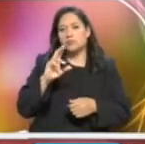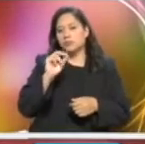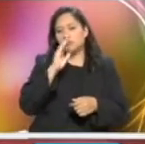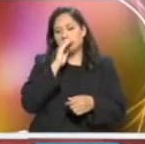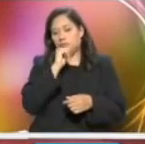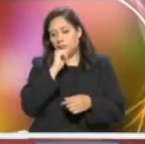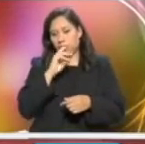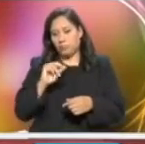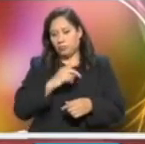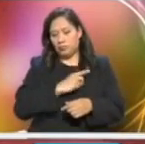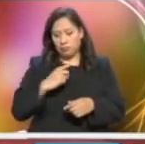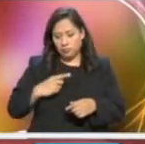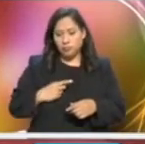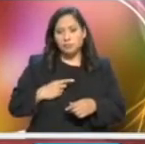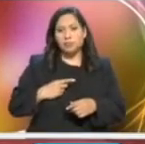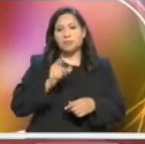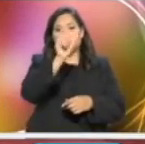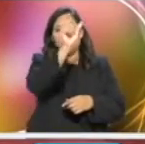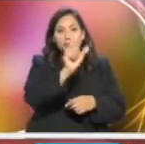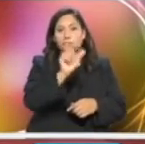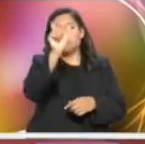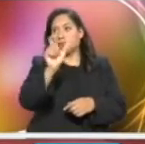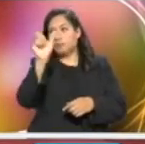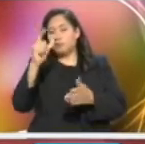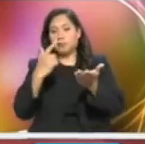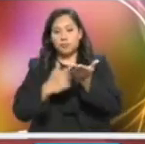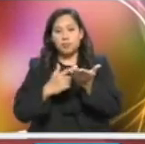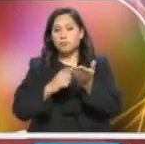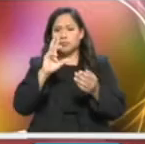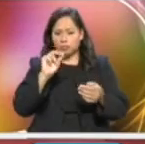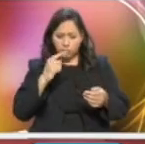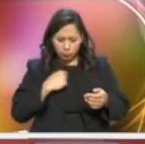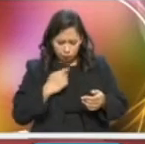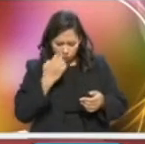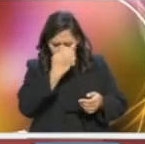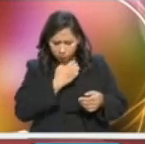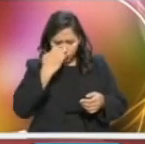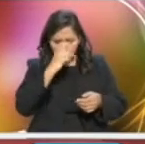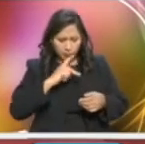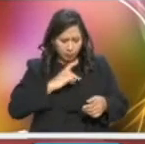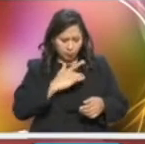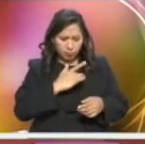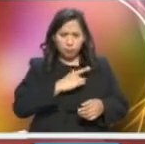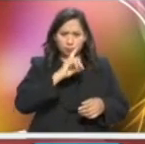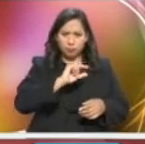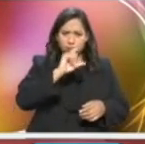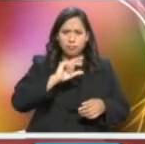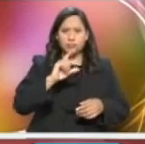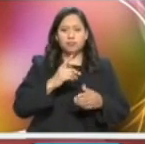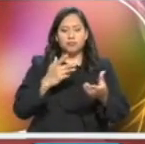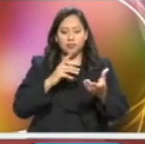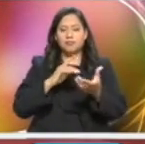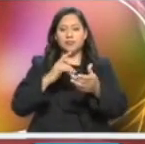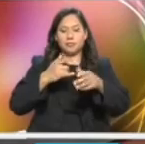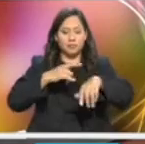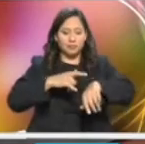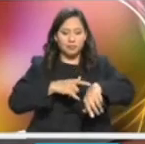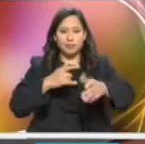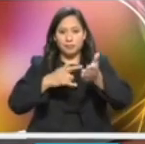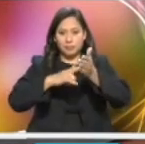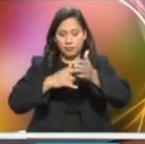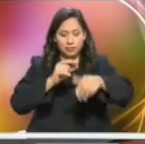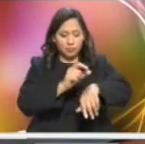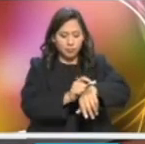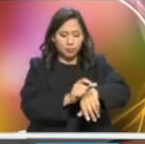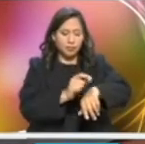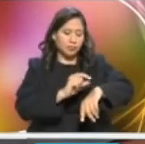de calorías en ejercicio, sino utilizar tus medidores de frecuencia cardíaca, que hay muchos, hay relojes especiales para